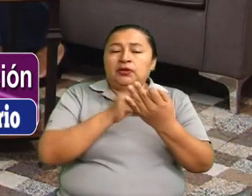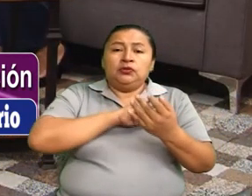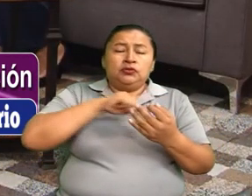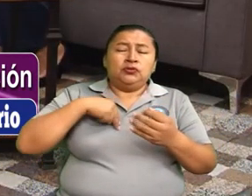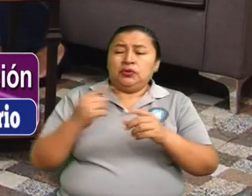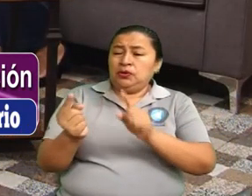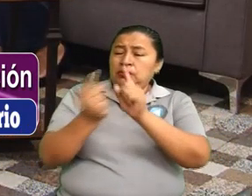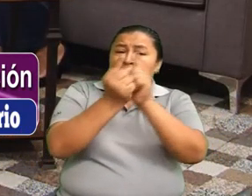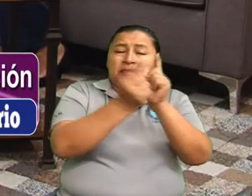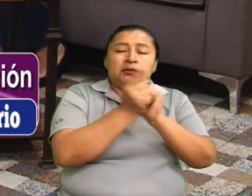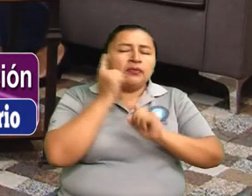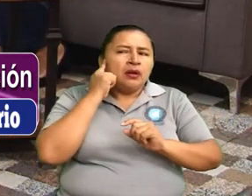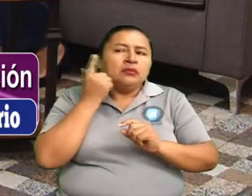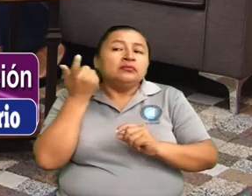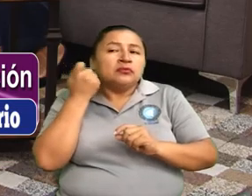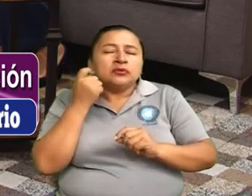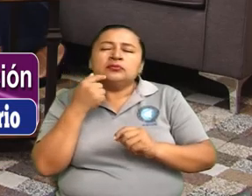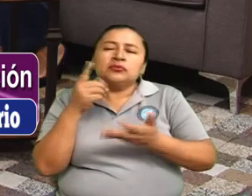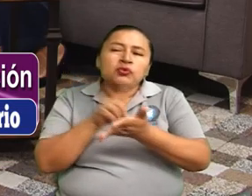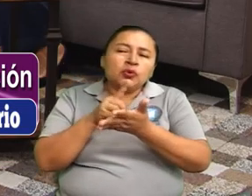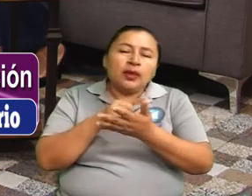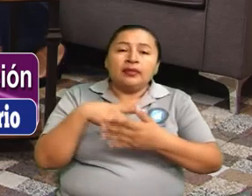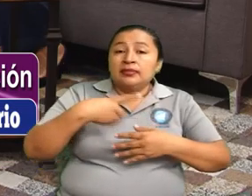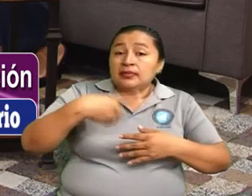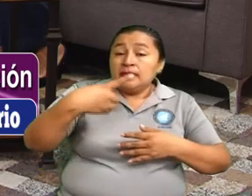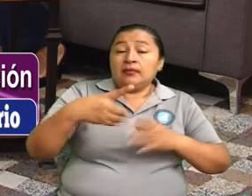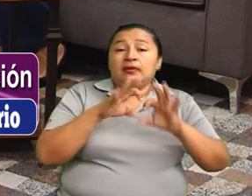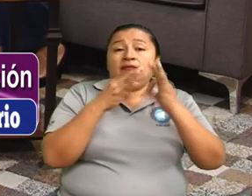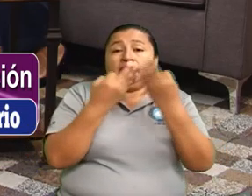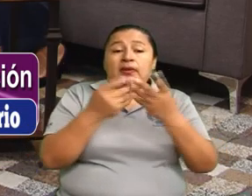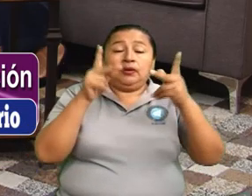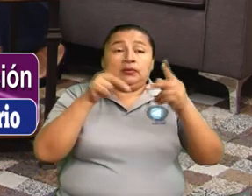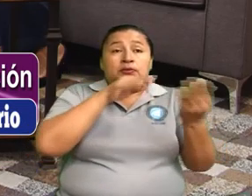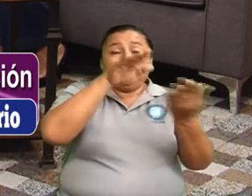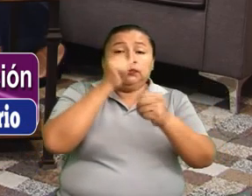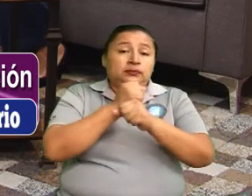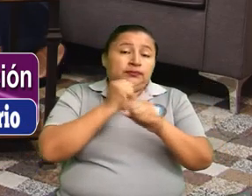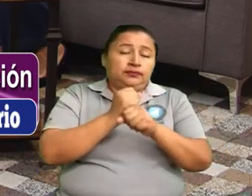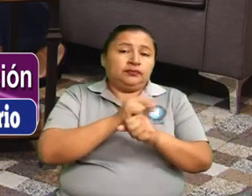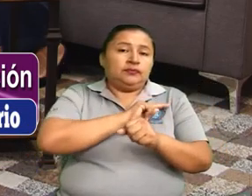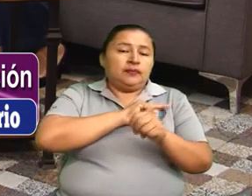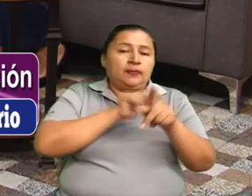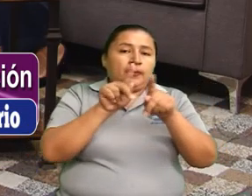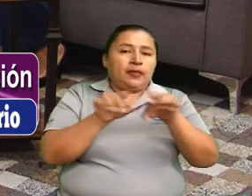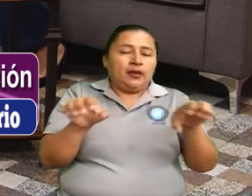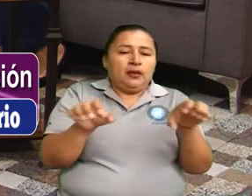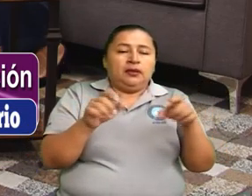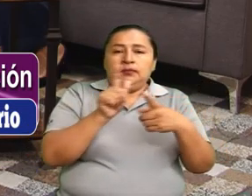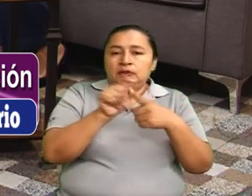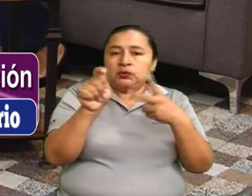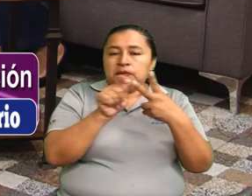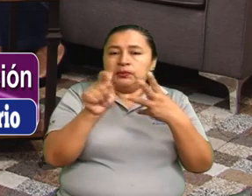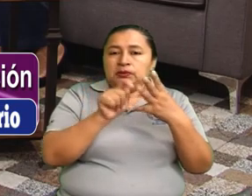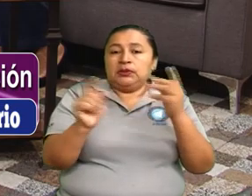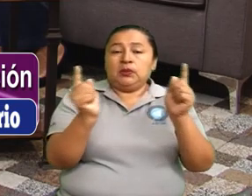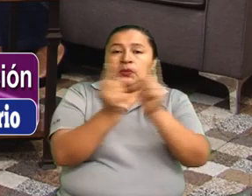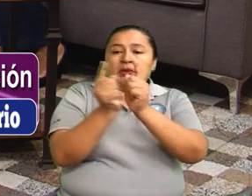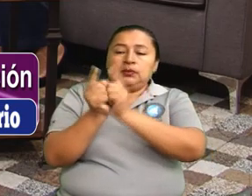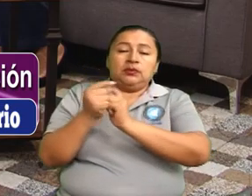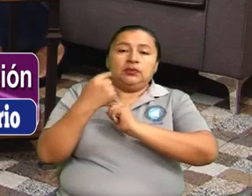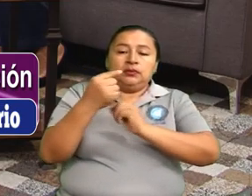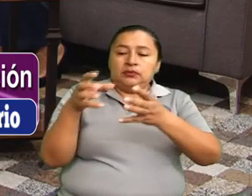encontramos, escuchamos las inquietudes todos los días con las familias, con los productores. Tenemos planes mensuales de encuentro con